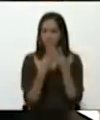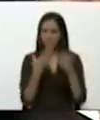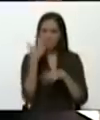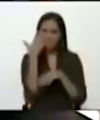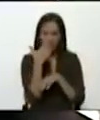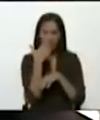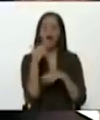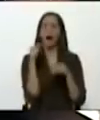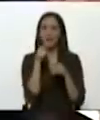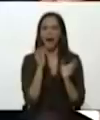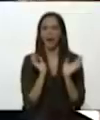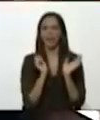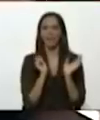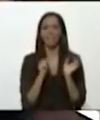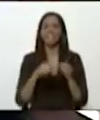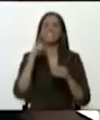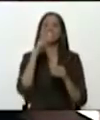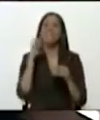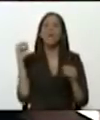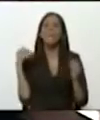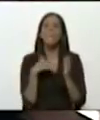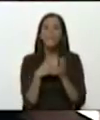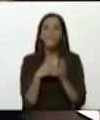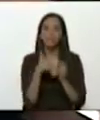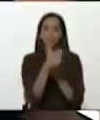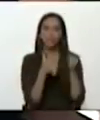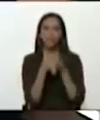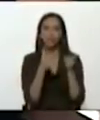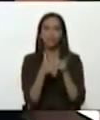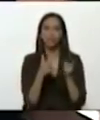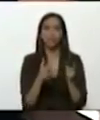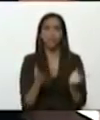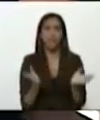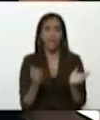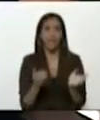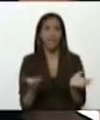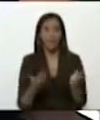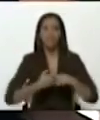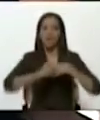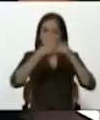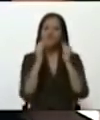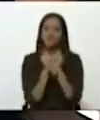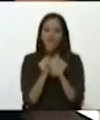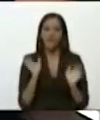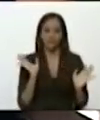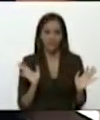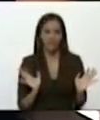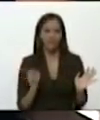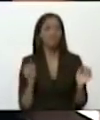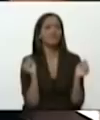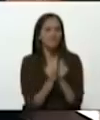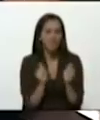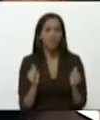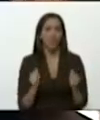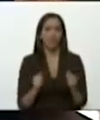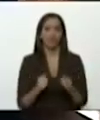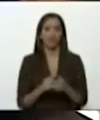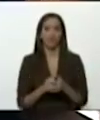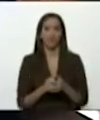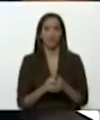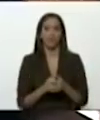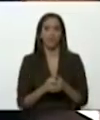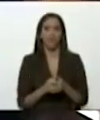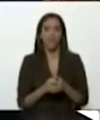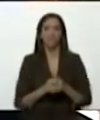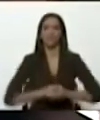Porque para eso se iban a robar 100.000 cartuchos de acá. Era para una coñaza dura, una